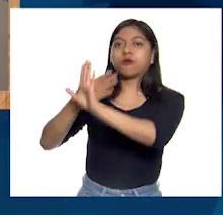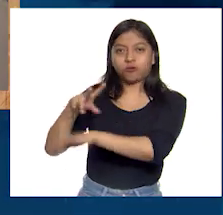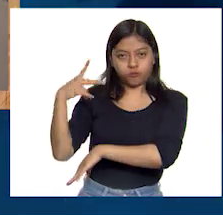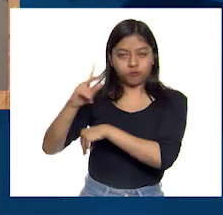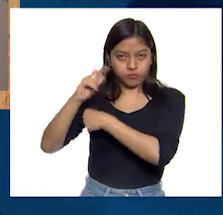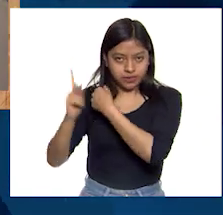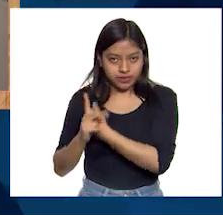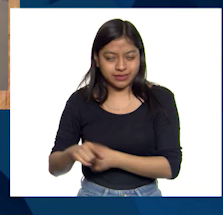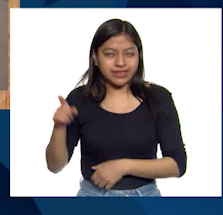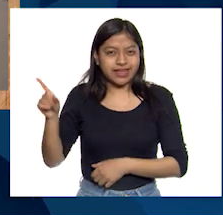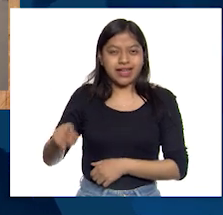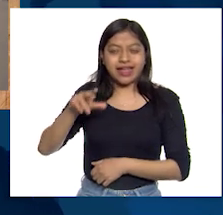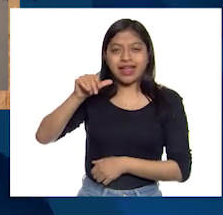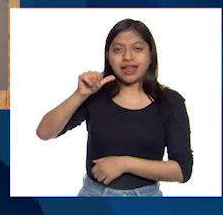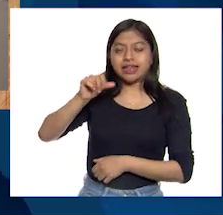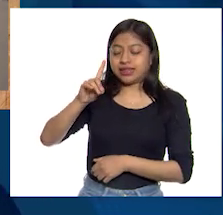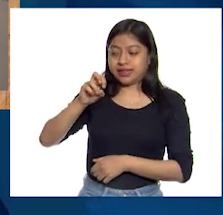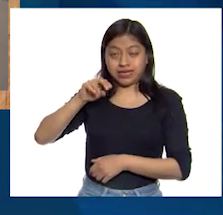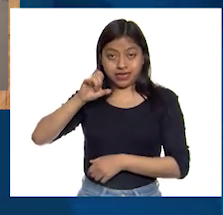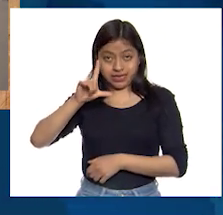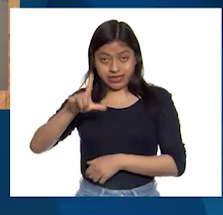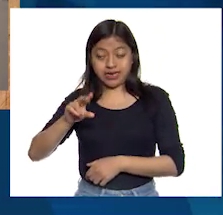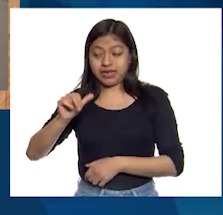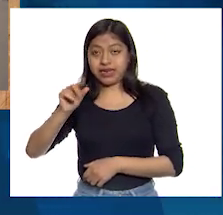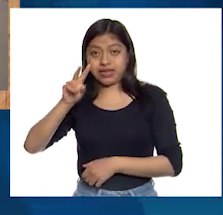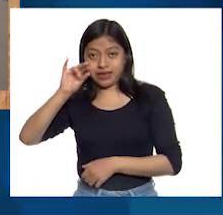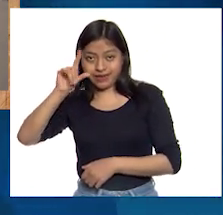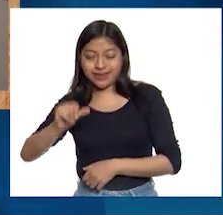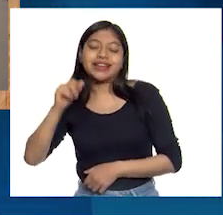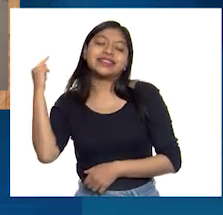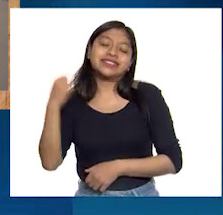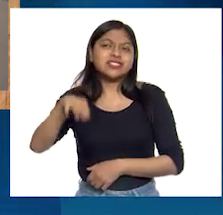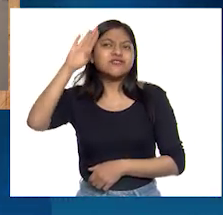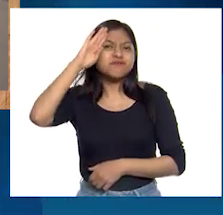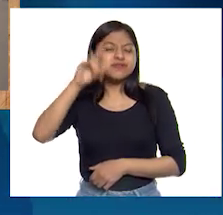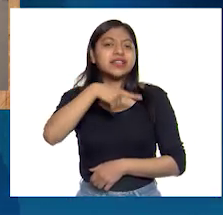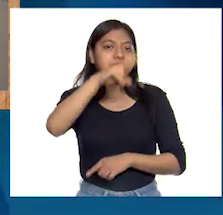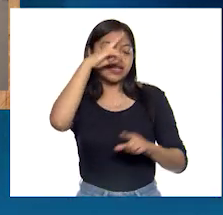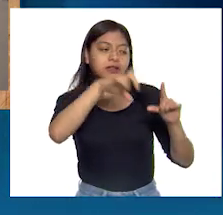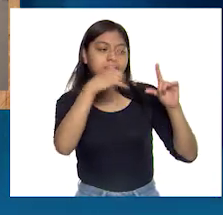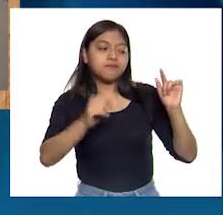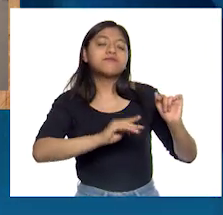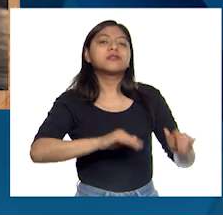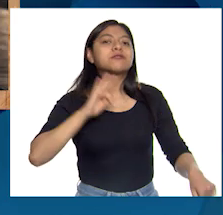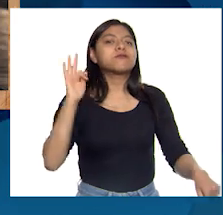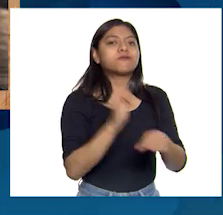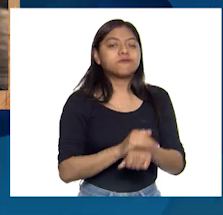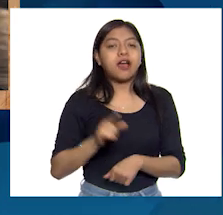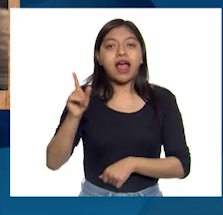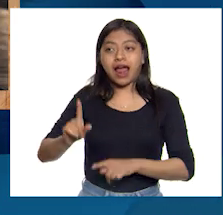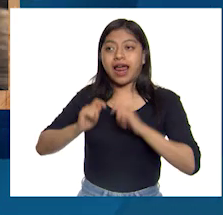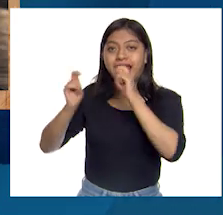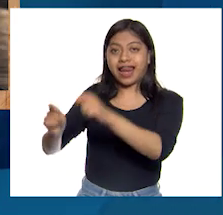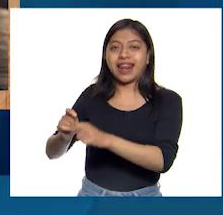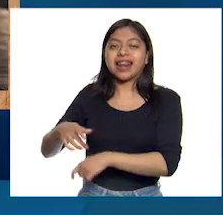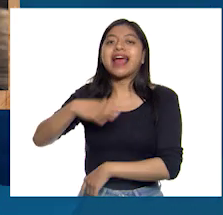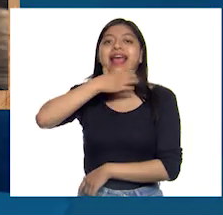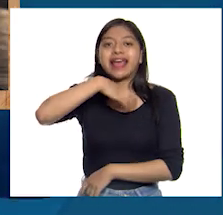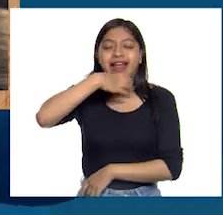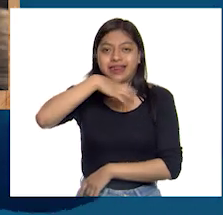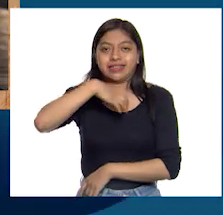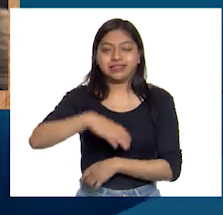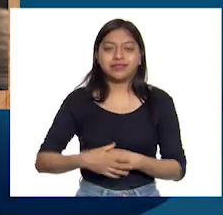presidencia, Manuel Ávila Camacho determinó que era necesario proteger al país. Para eso, nombró a Lázaro Cárdenas encargado de